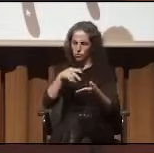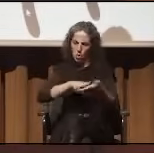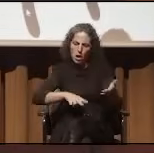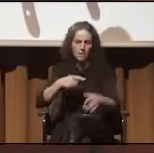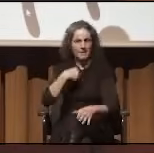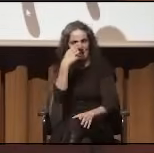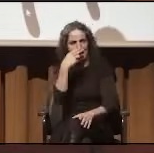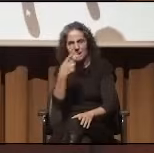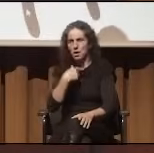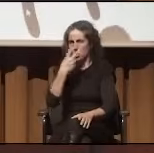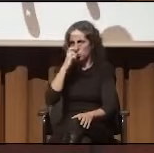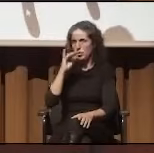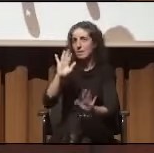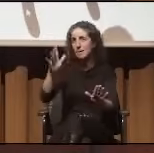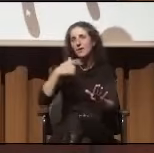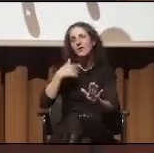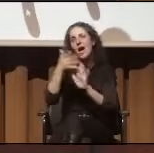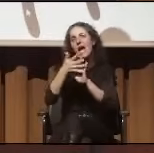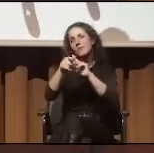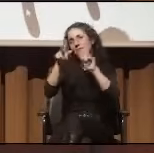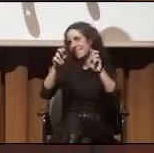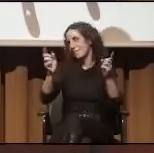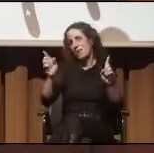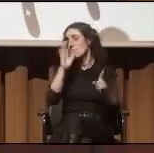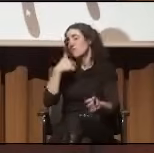tengo curiosidad, pero no hablo de eso. Gracias.